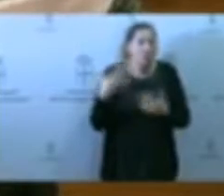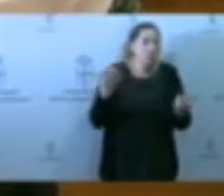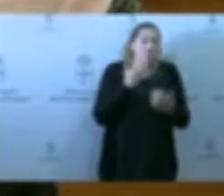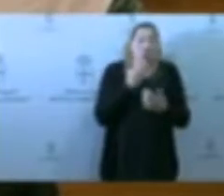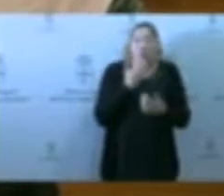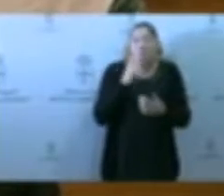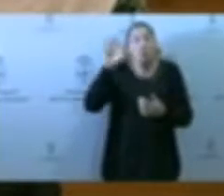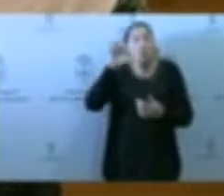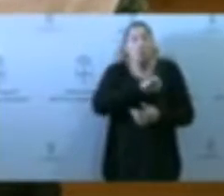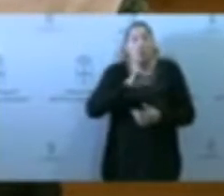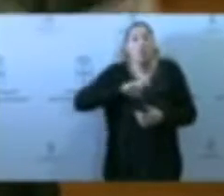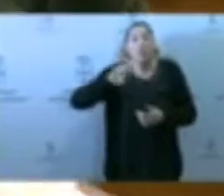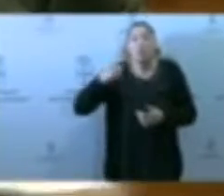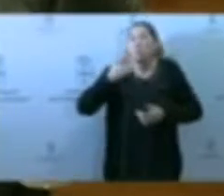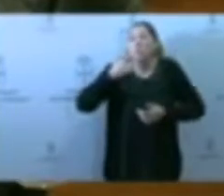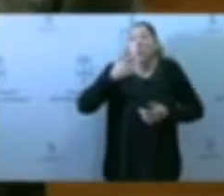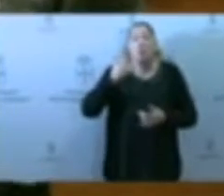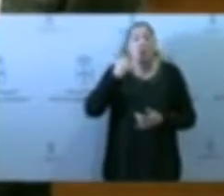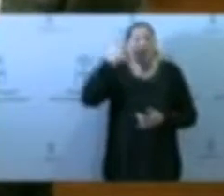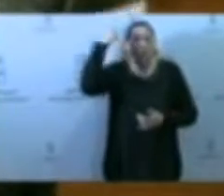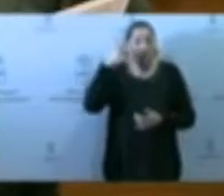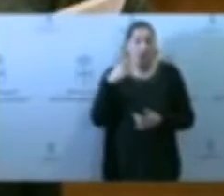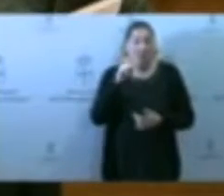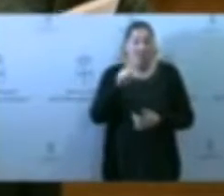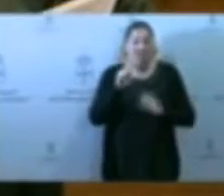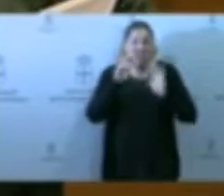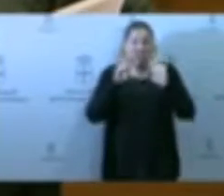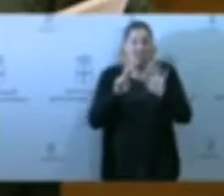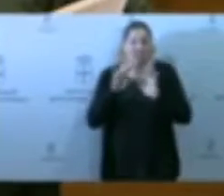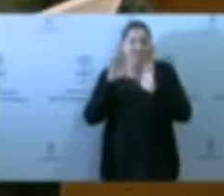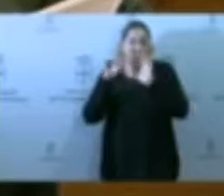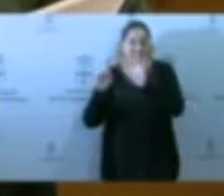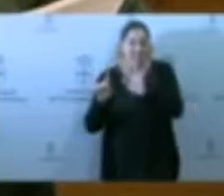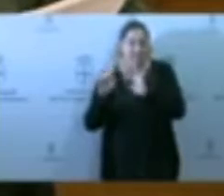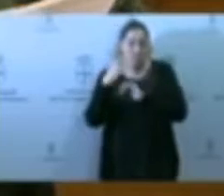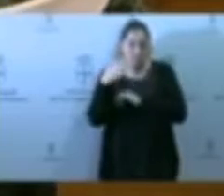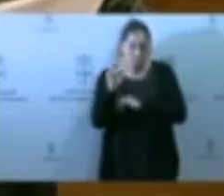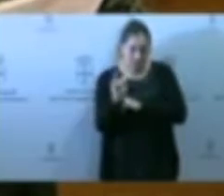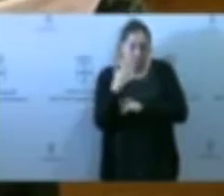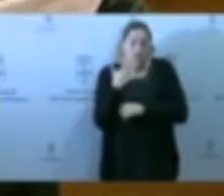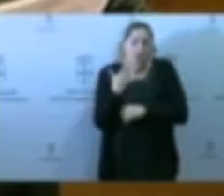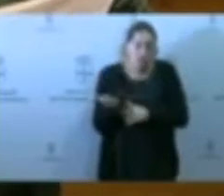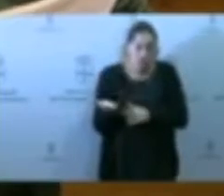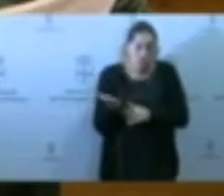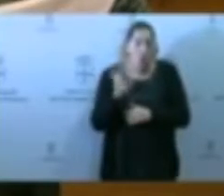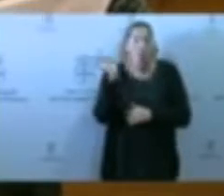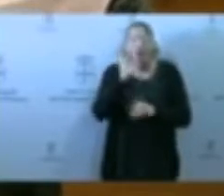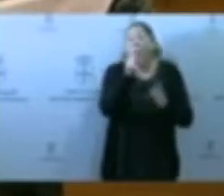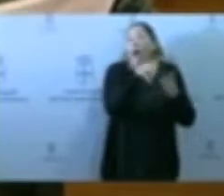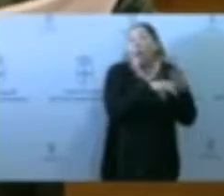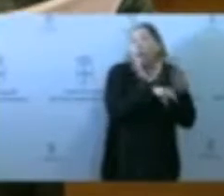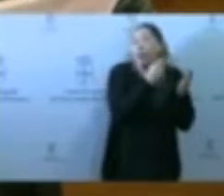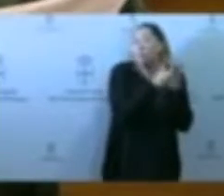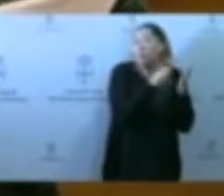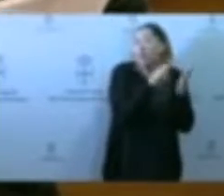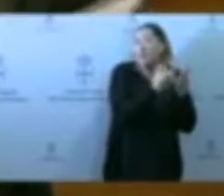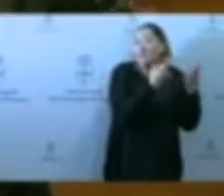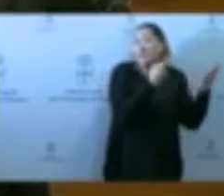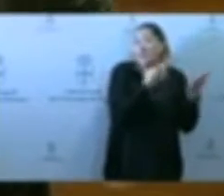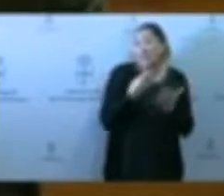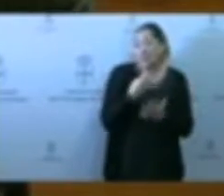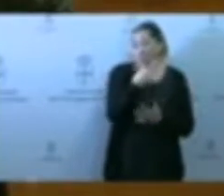otras comunidades autónomas, como en La Rioja, 176.000, por ejemplo, o en otras comunidades, como en Galicia,